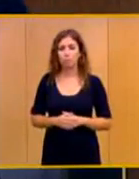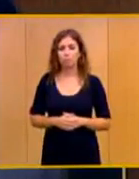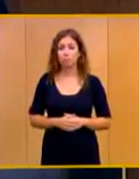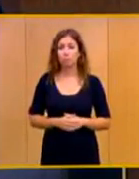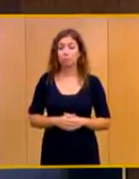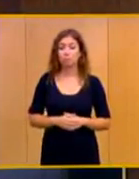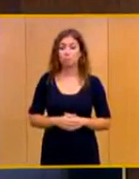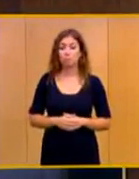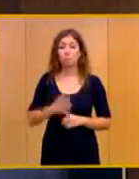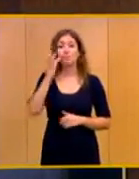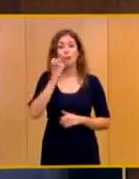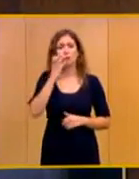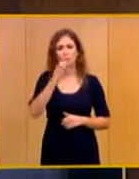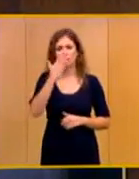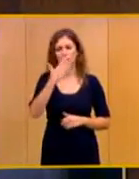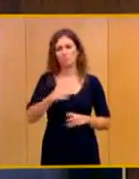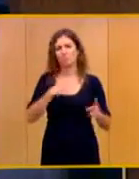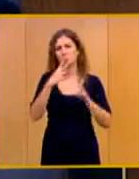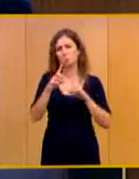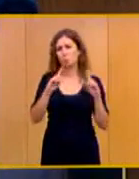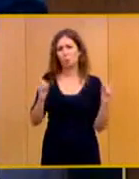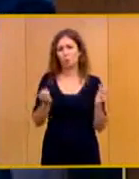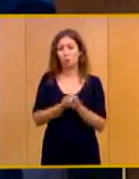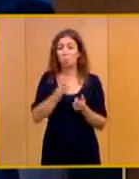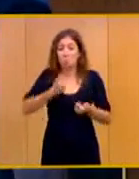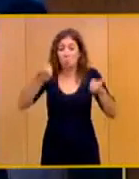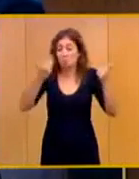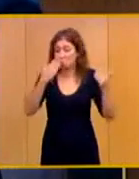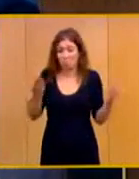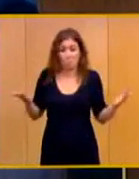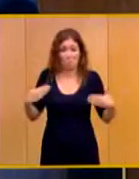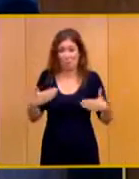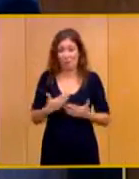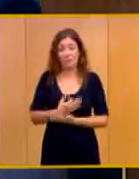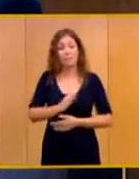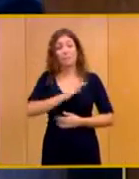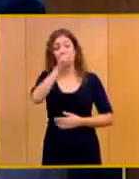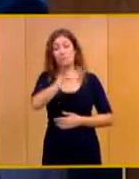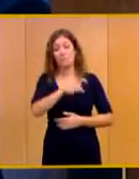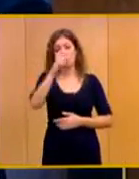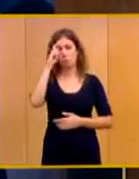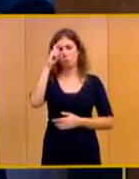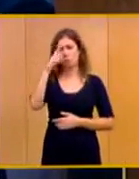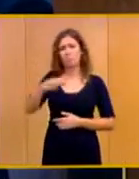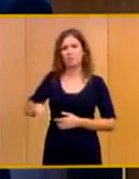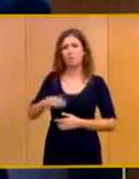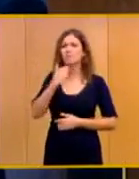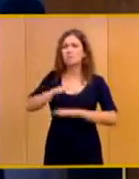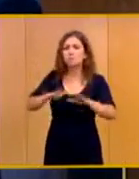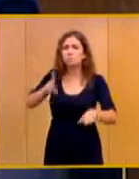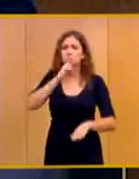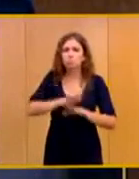Seré muy breve en mi intervención porque esto no da más de sí. El señor Rodríguez Zapatero... Por favor, guarden silencio. El señor